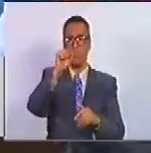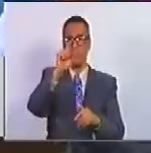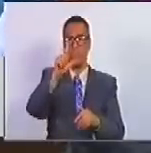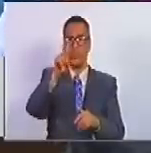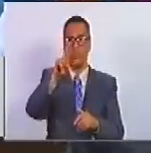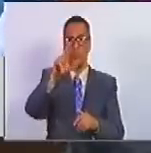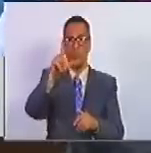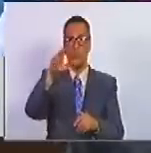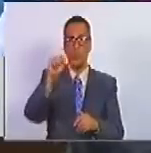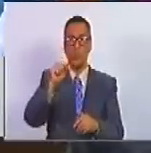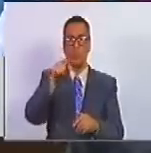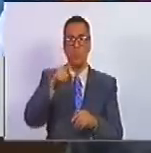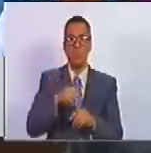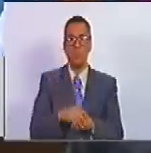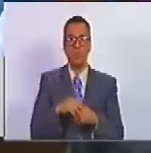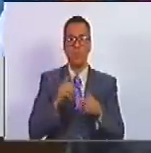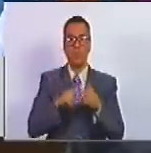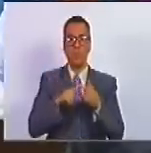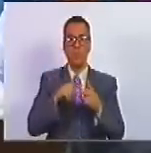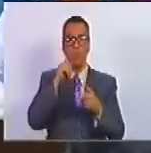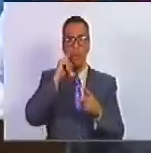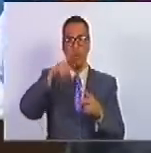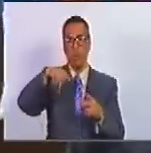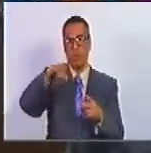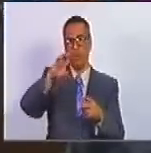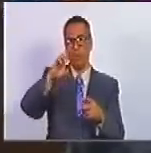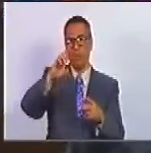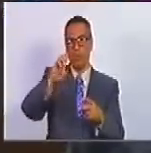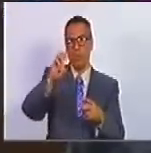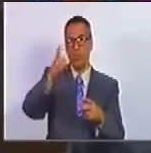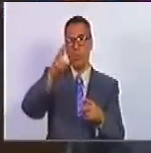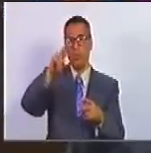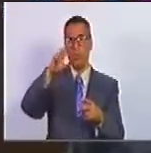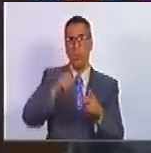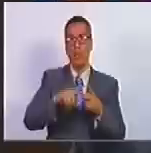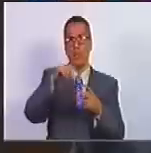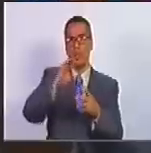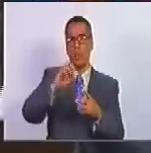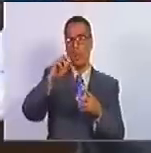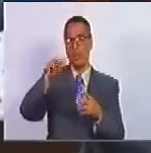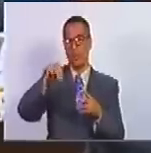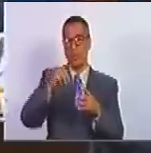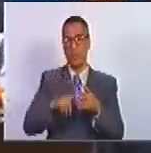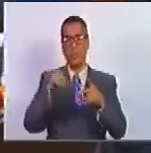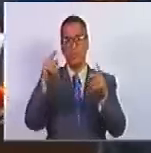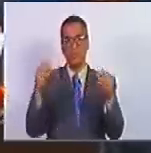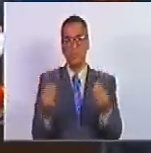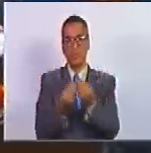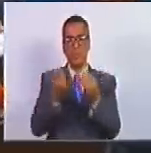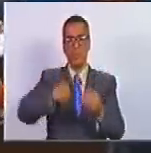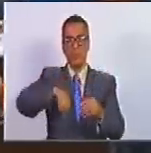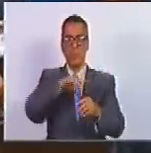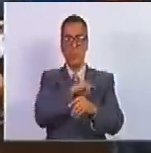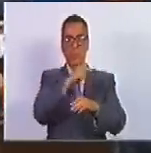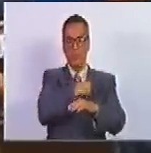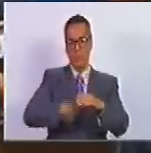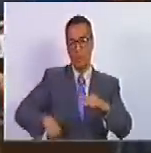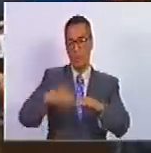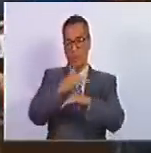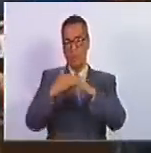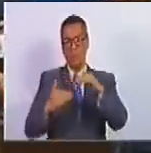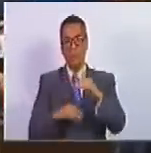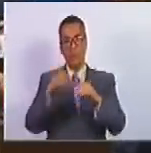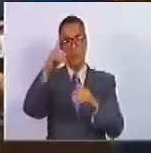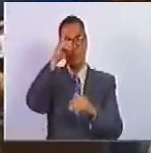Leyen, está el señor Pedro Sánchez, está Charles Michel y está nuestra vicepresidenta.